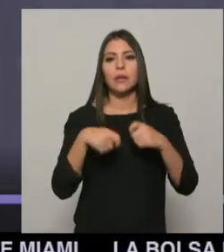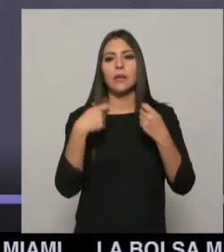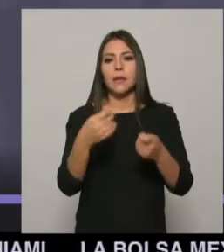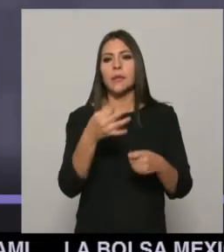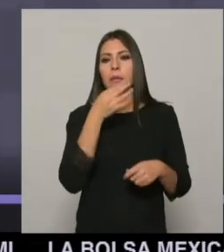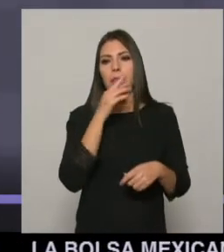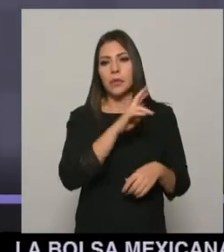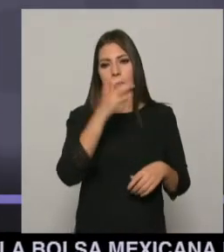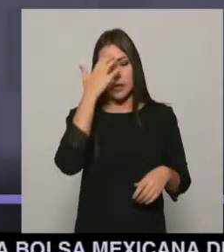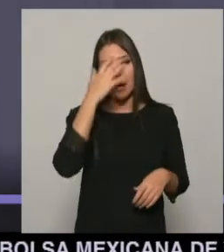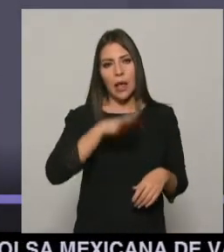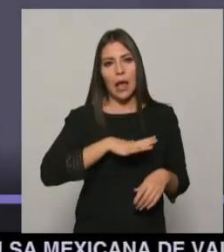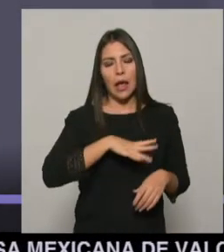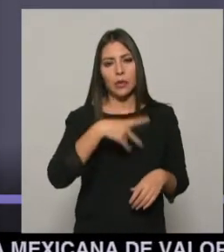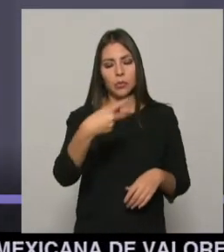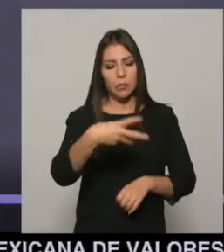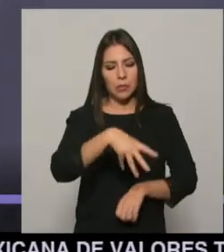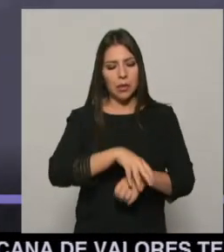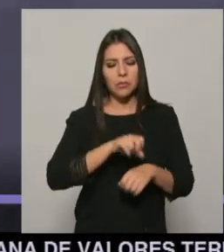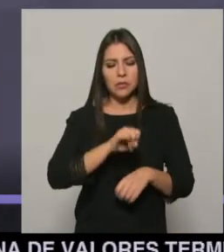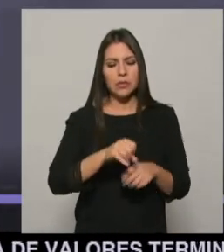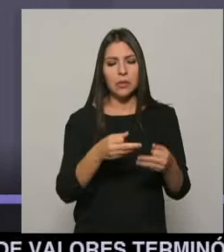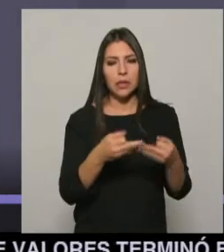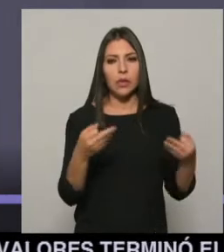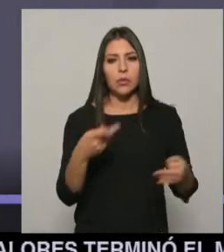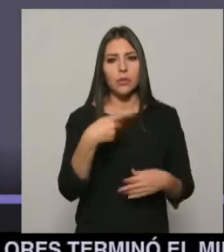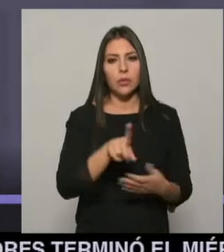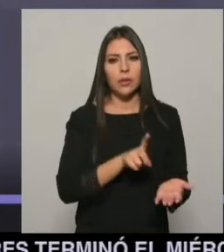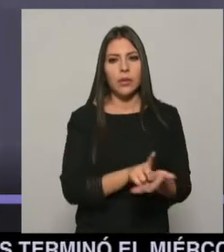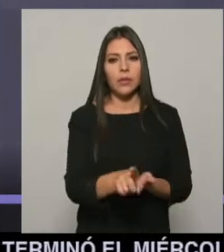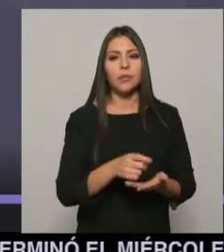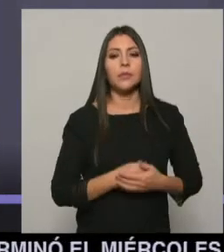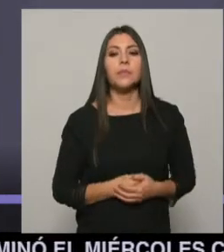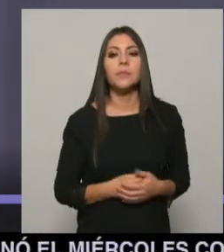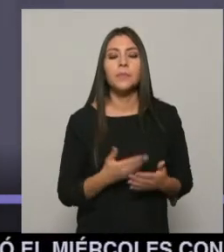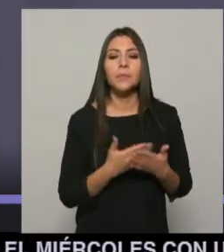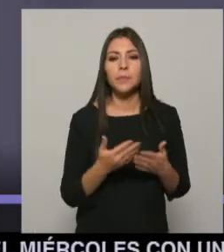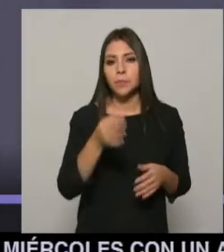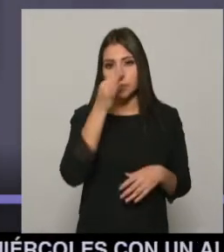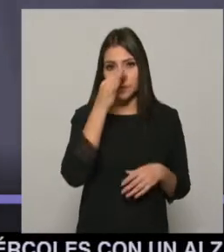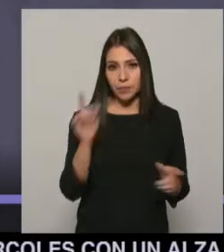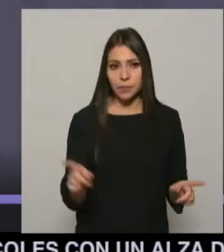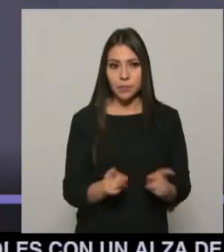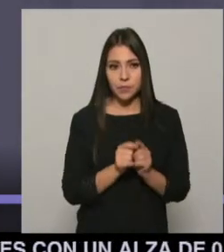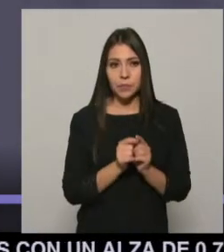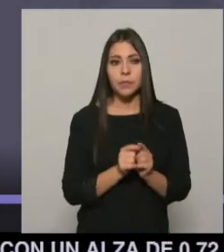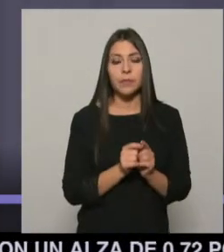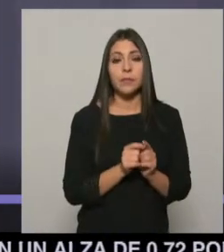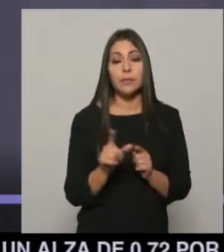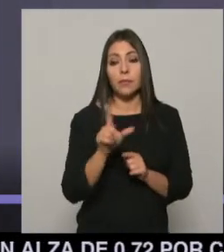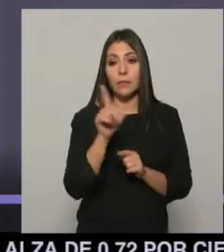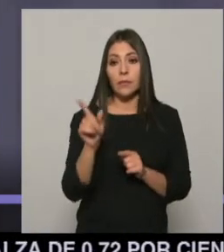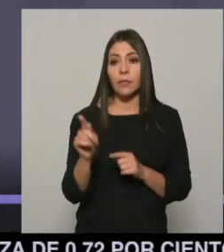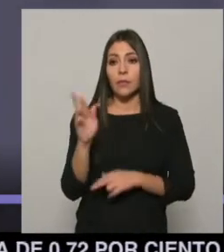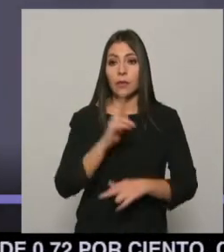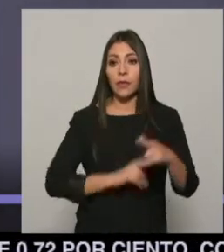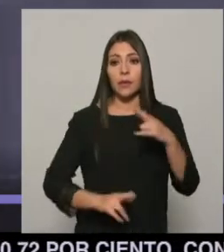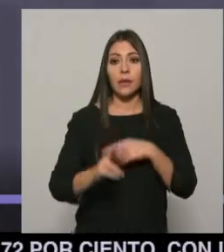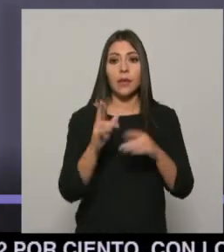la existencia de ese uso de suelo como derecho. Con eso vamos a una pausa porque también al regresar vamos a hablar